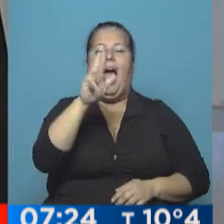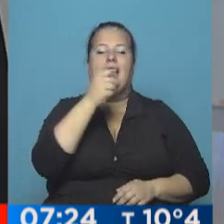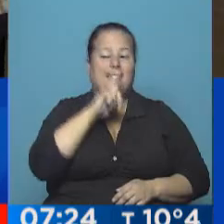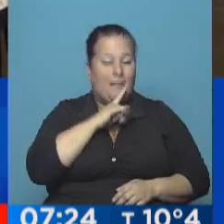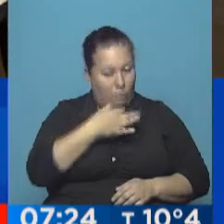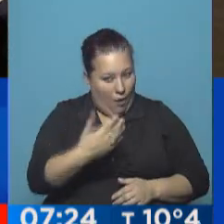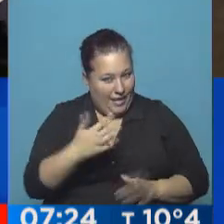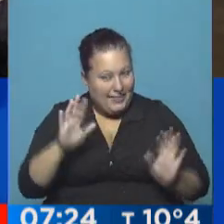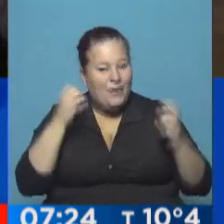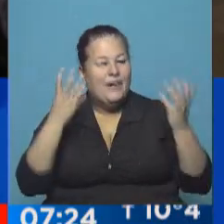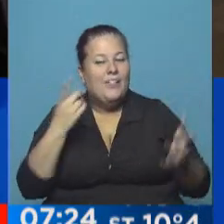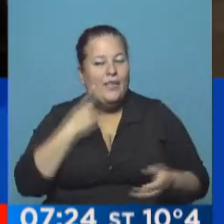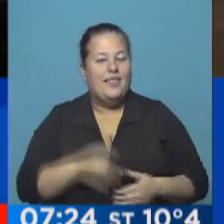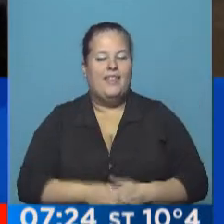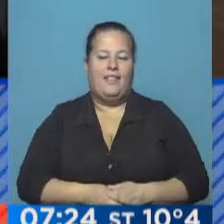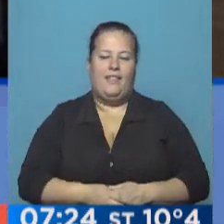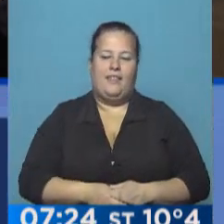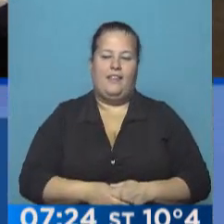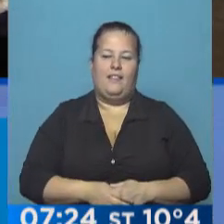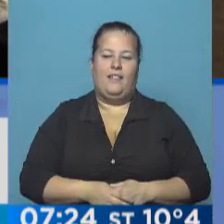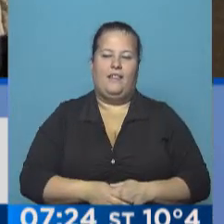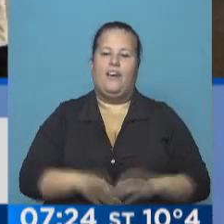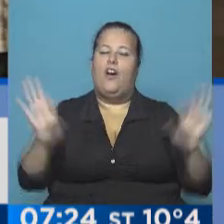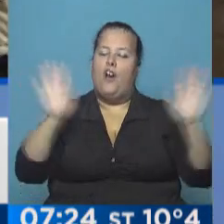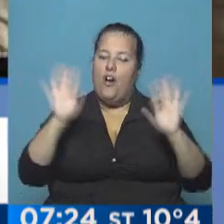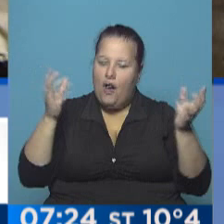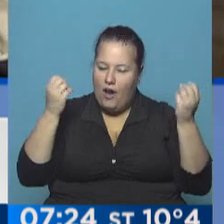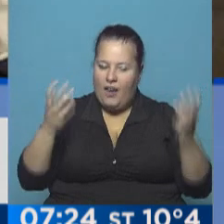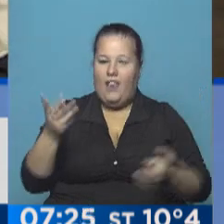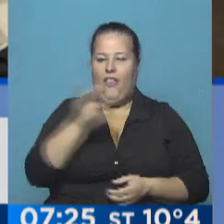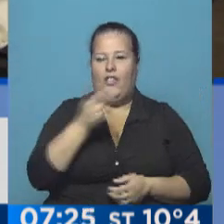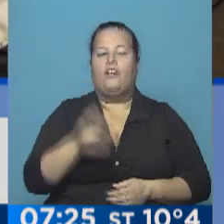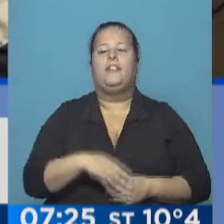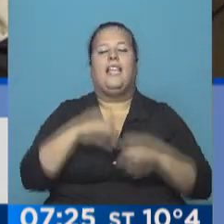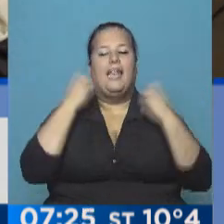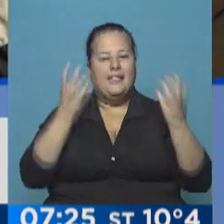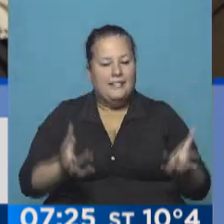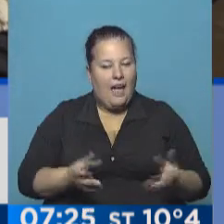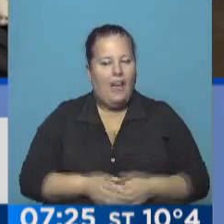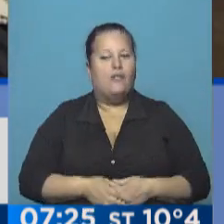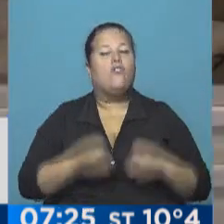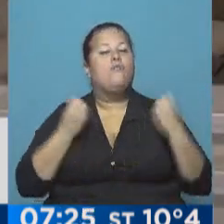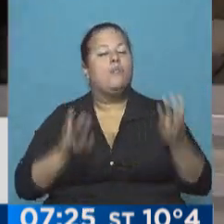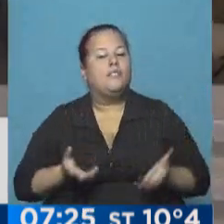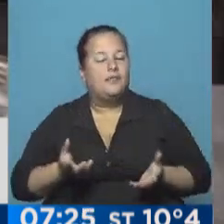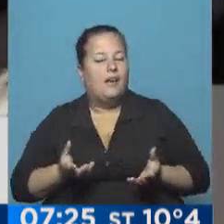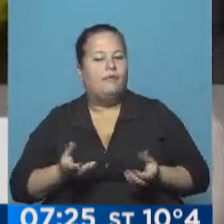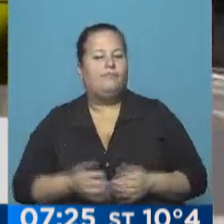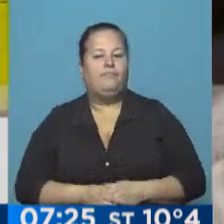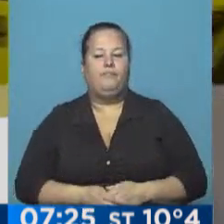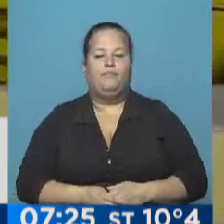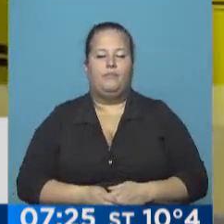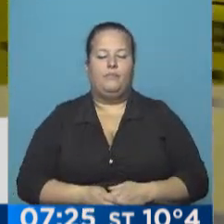puede ser Cómo estás Buen día Hola Lourdes holas Alejandro Qué tal cómo están estamos